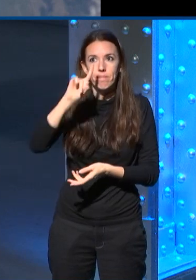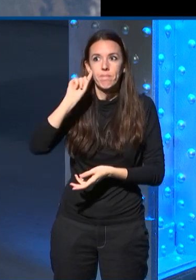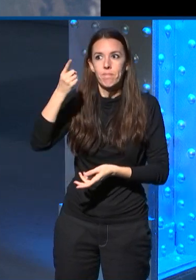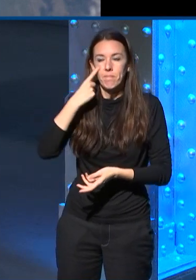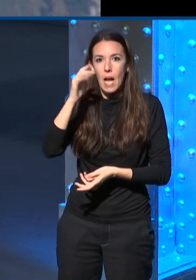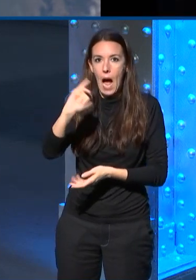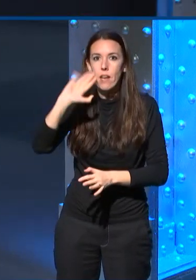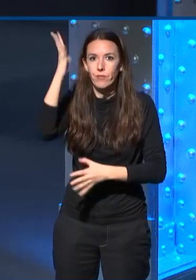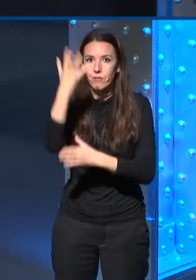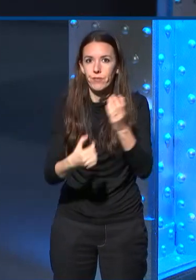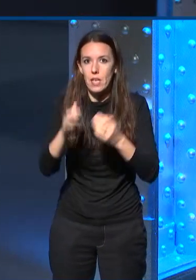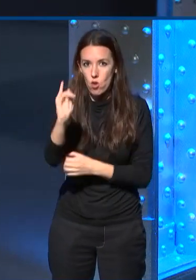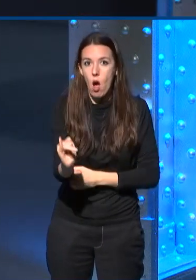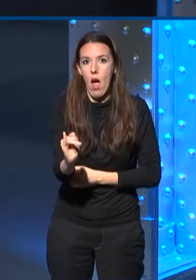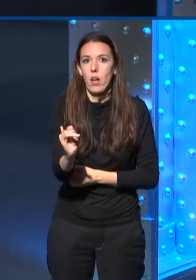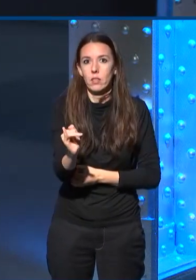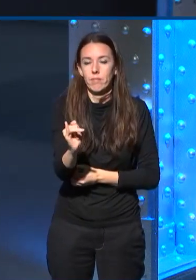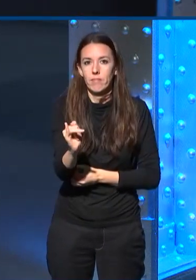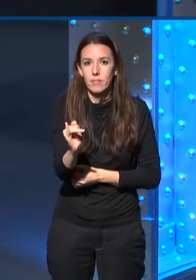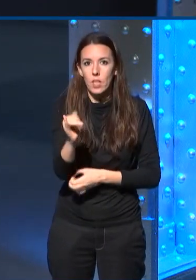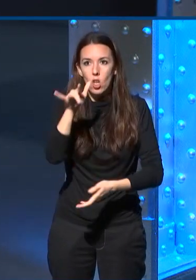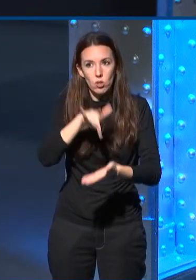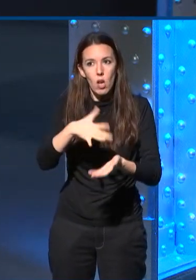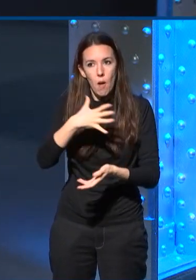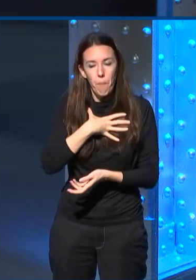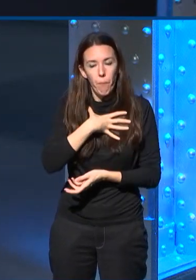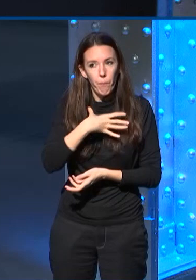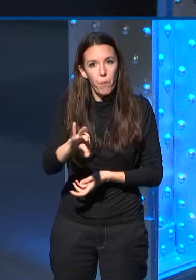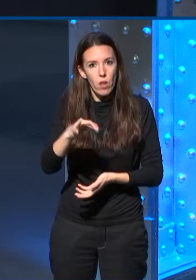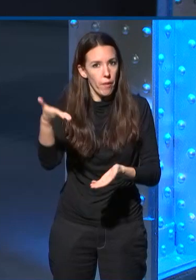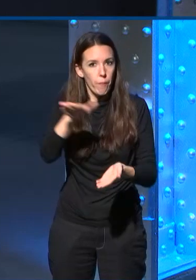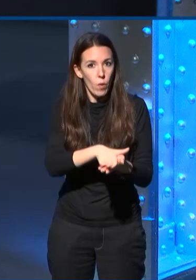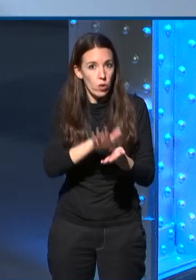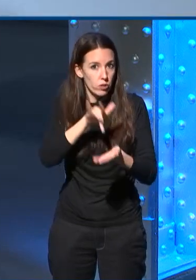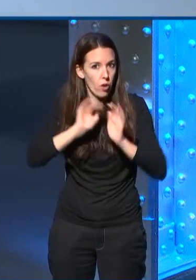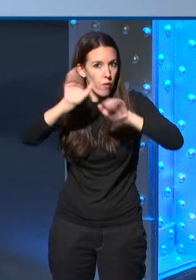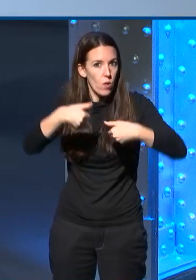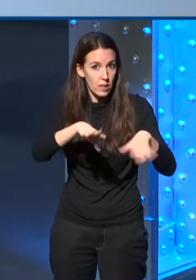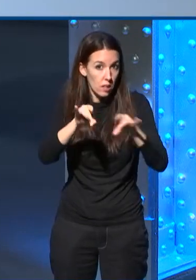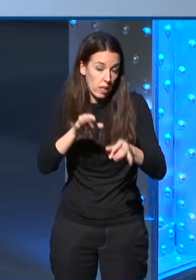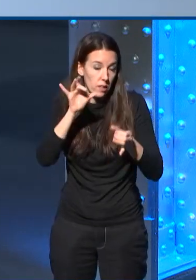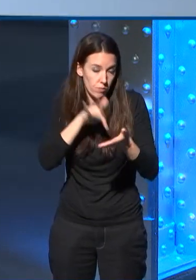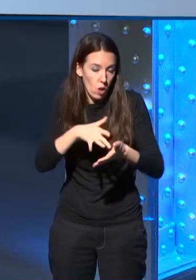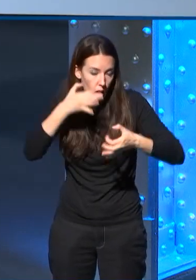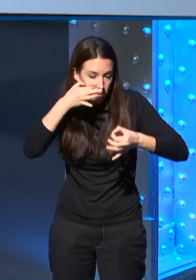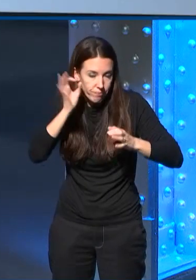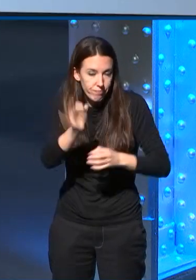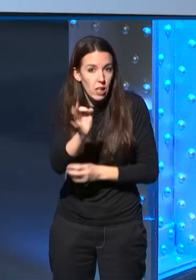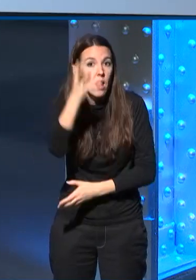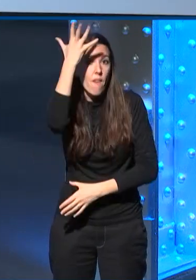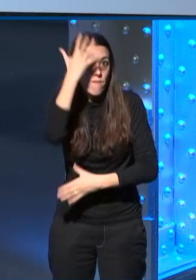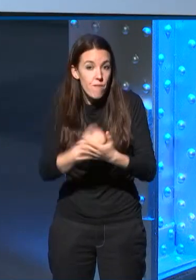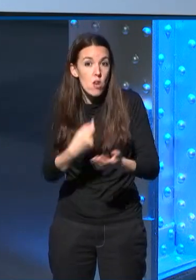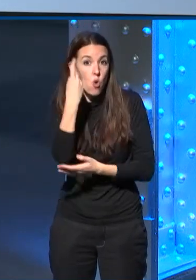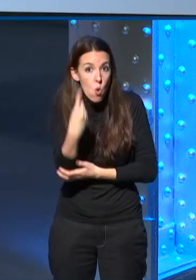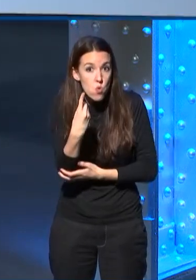había unos daños en parte de esas losetas y que tenían muy altas probabilidades de morir a la vuelta a la Tierra, como efectivamente fue. Fallaron unas de esas losetas,